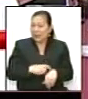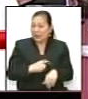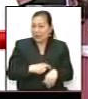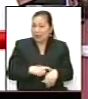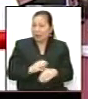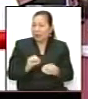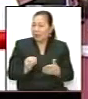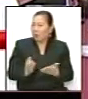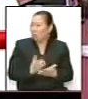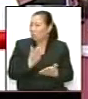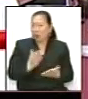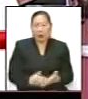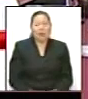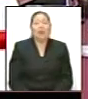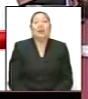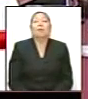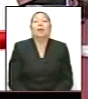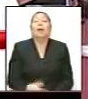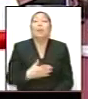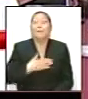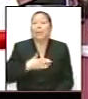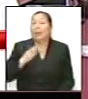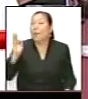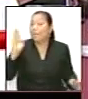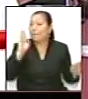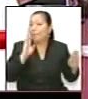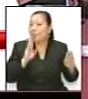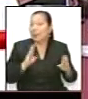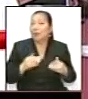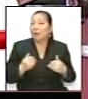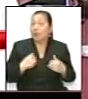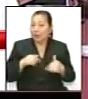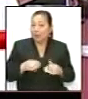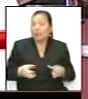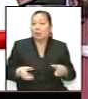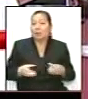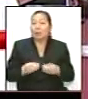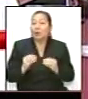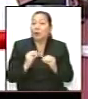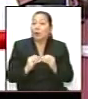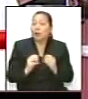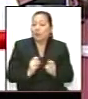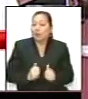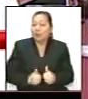se dieron estos hechos. Y por eso es mi preocupación y por eso estoy en esta comisión de reconstrucción de seguimiento, presidente.